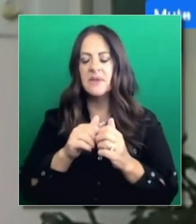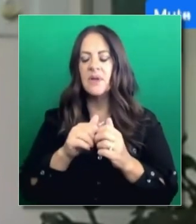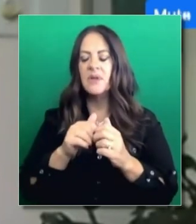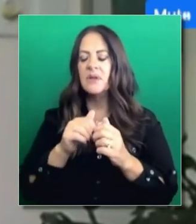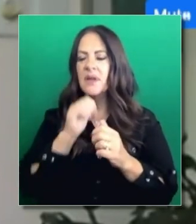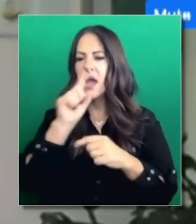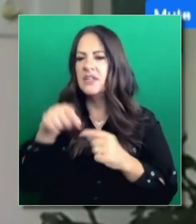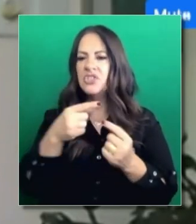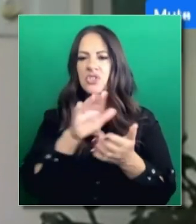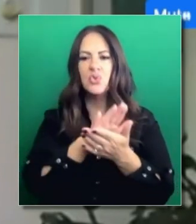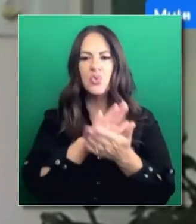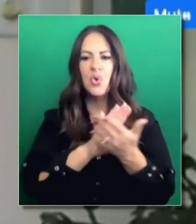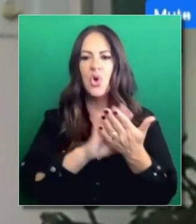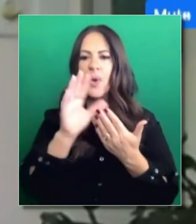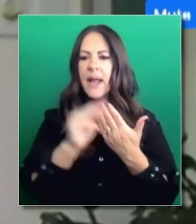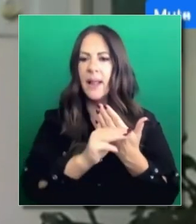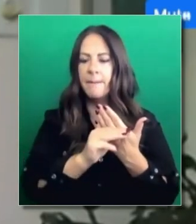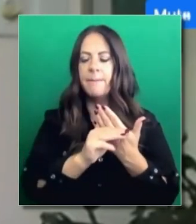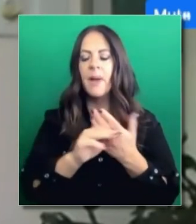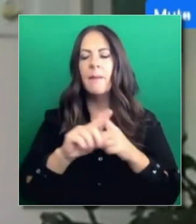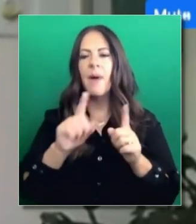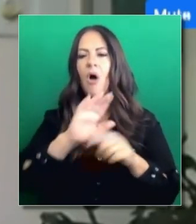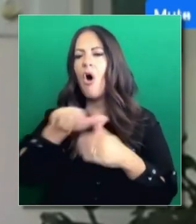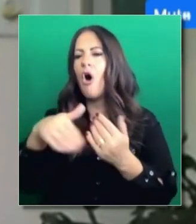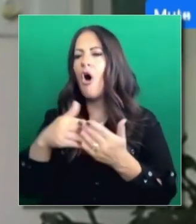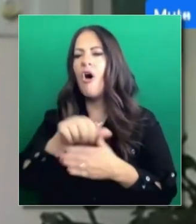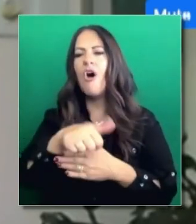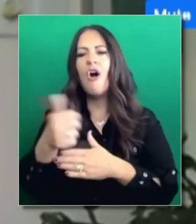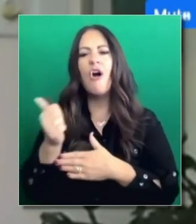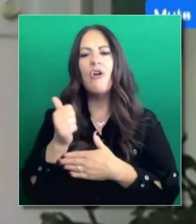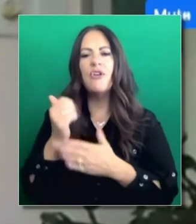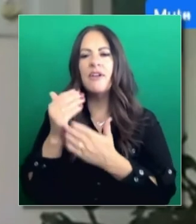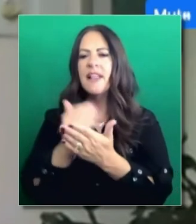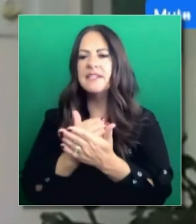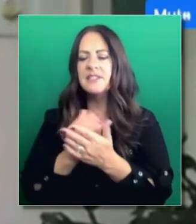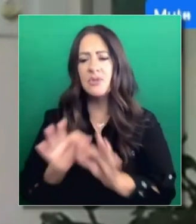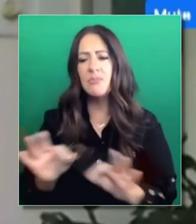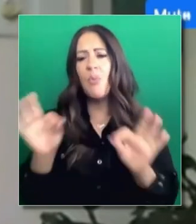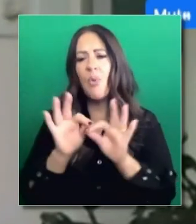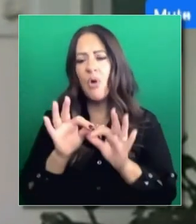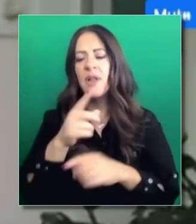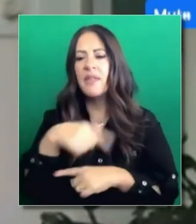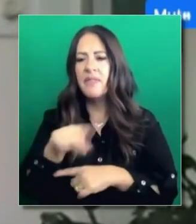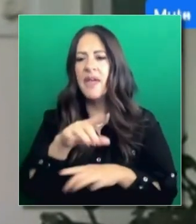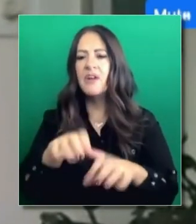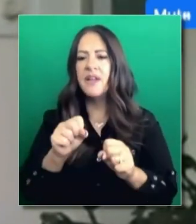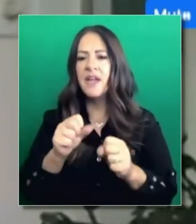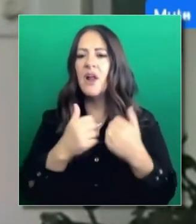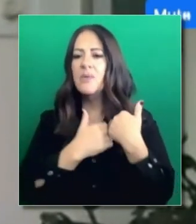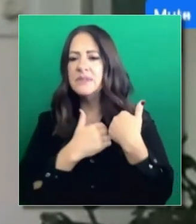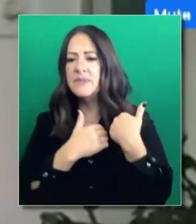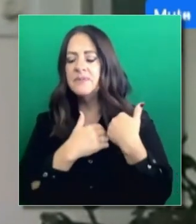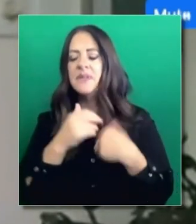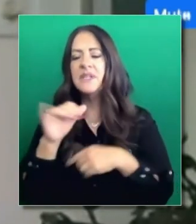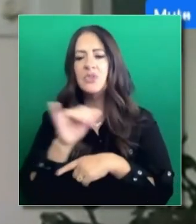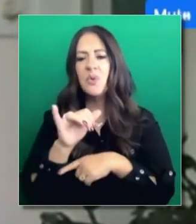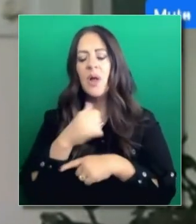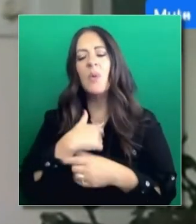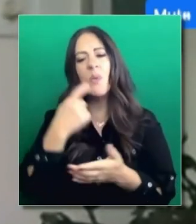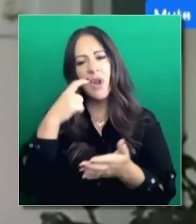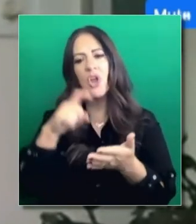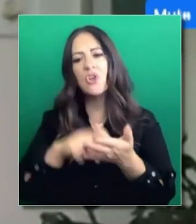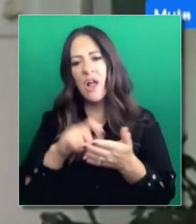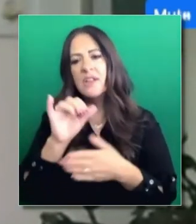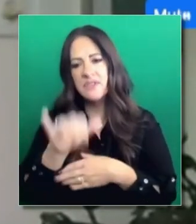base al currículum escolar y todas las lecciones de vida que existen para tomar